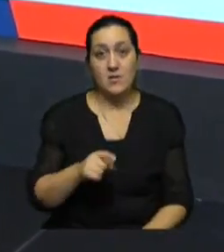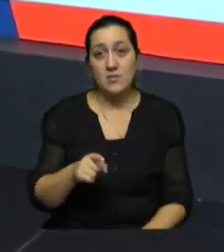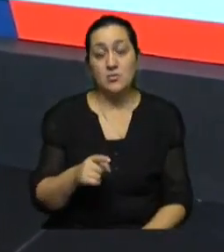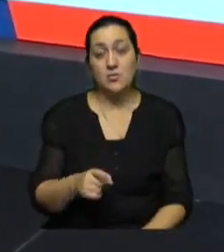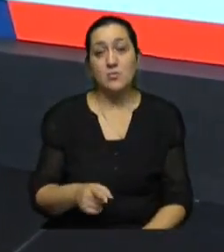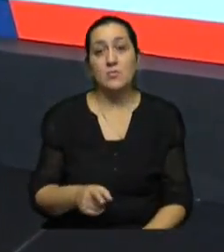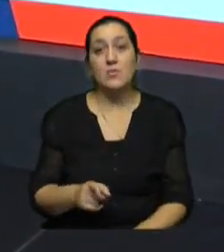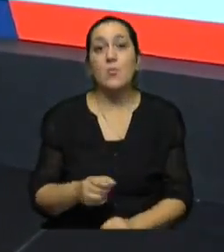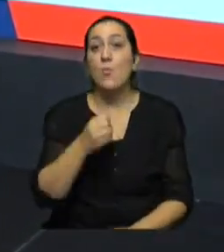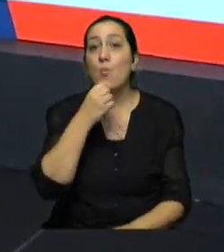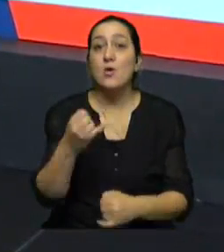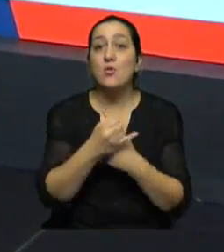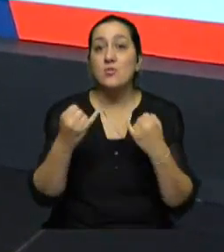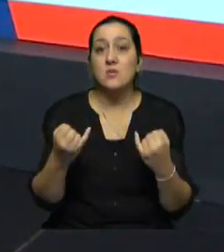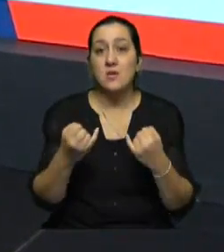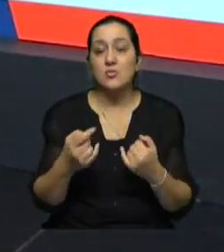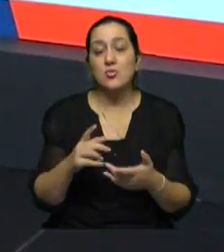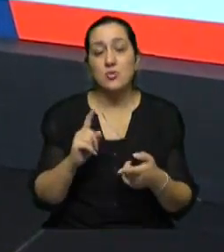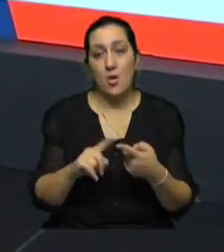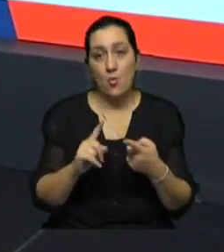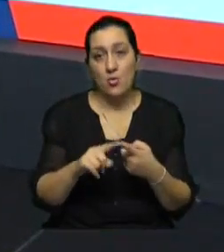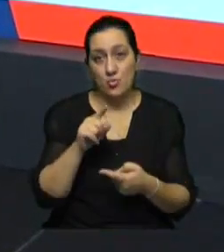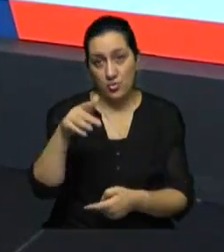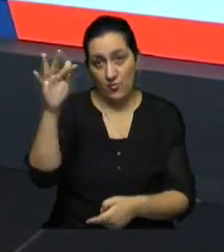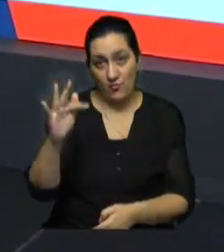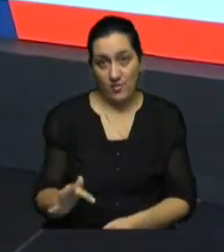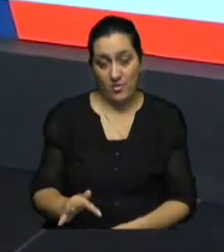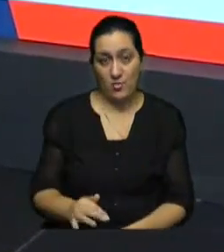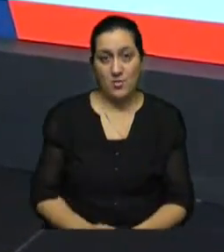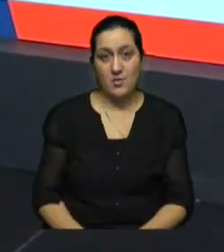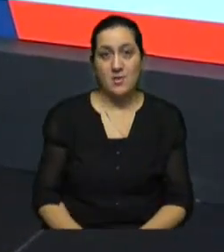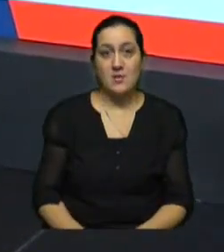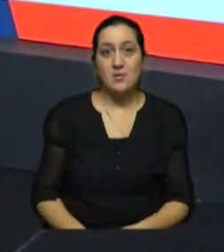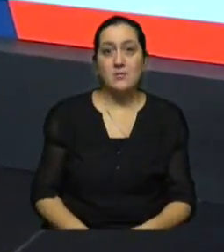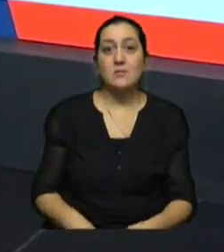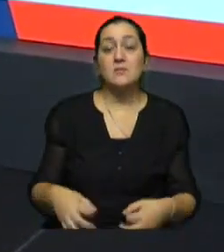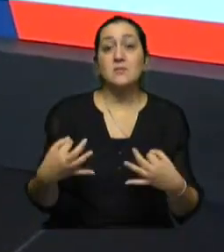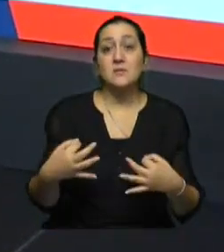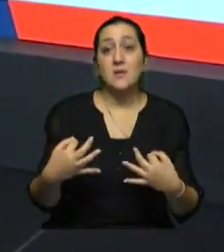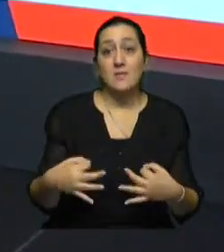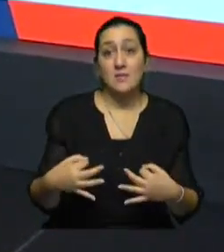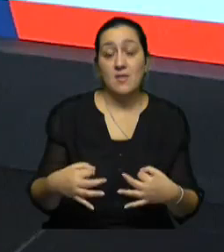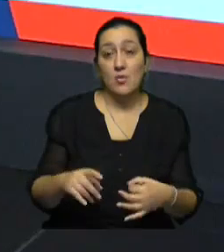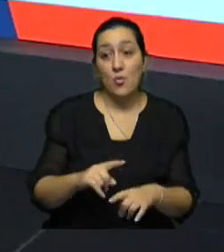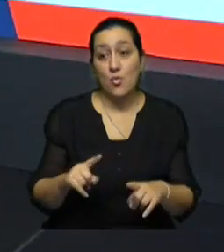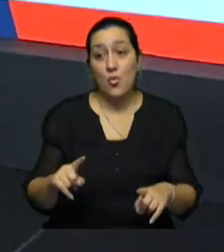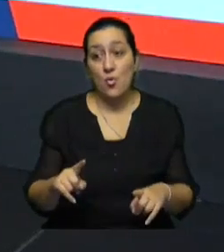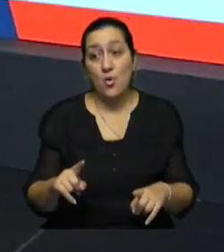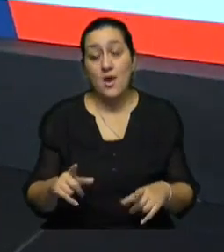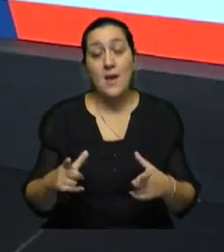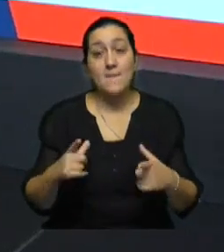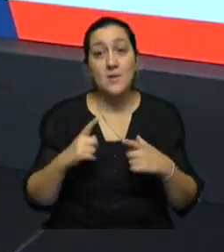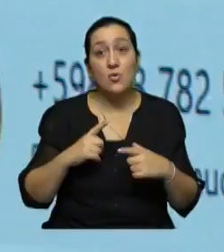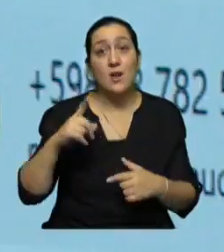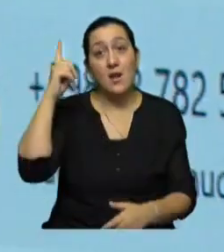previos. Buenos días, muchachada. Totalmente de acuerdo contigo, Fito. Sea real o no, espero que el legislador dé un paso al costado y se presente